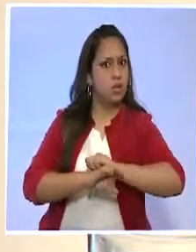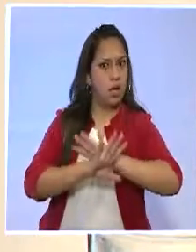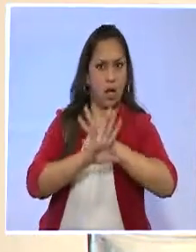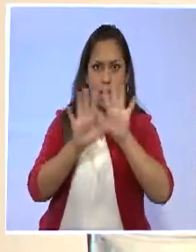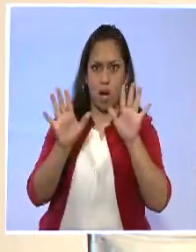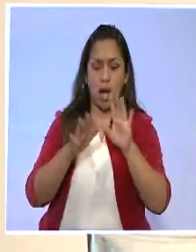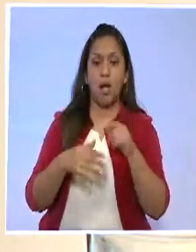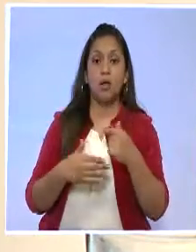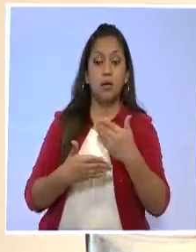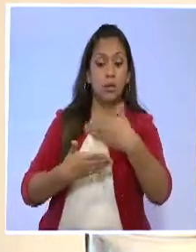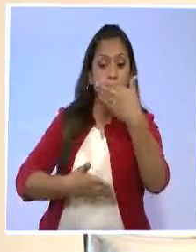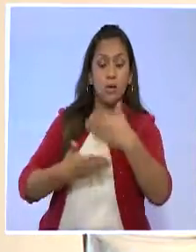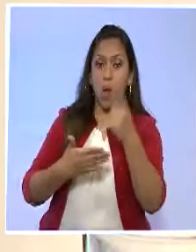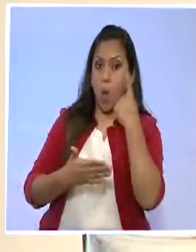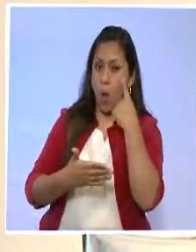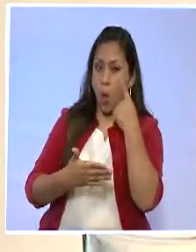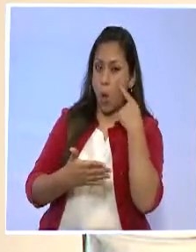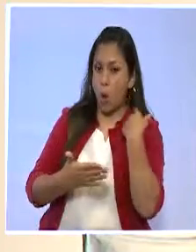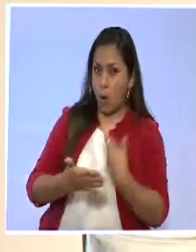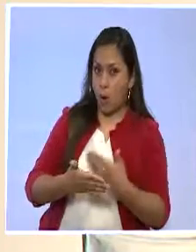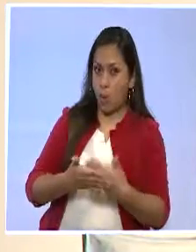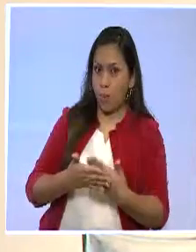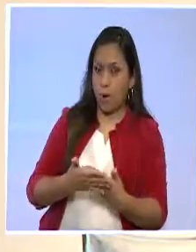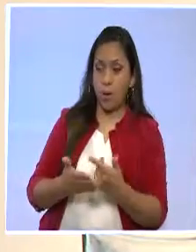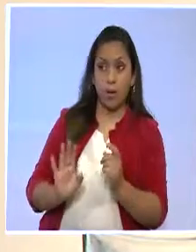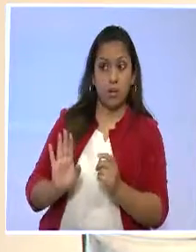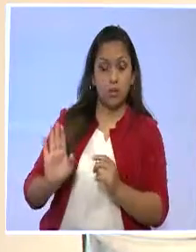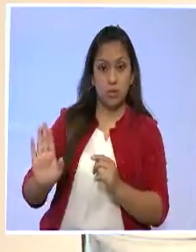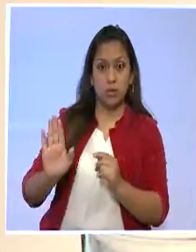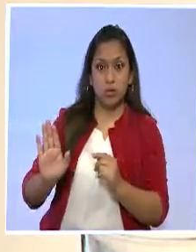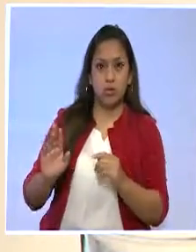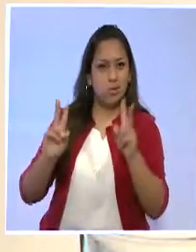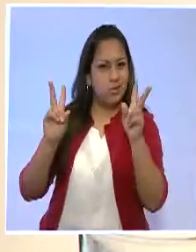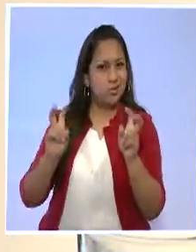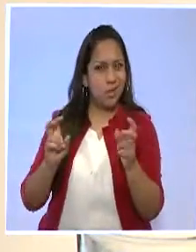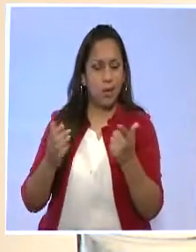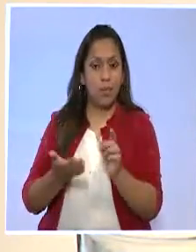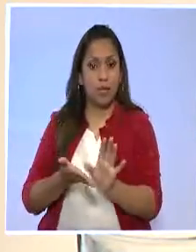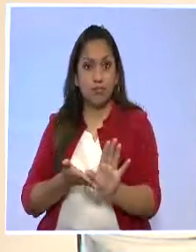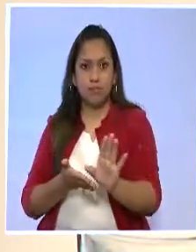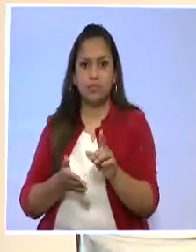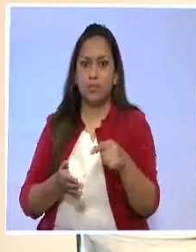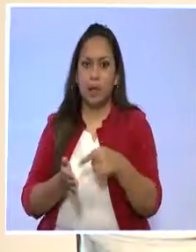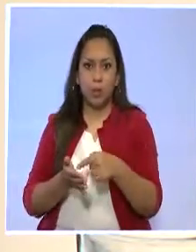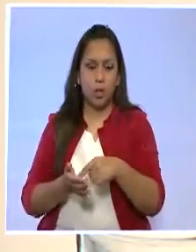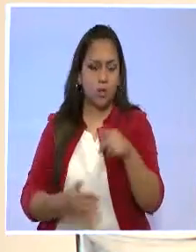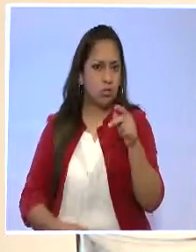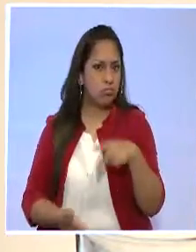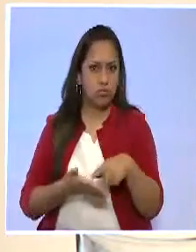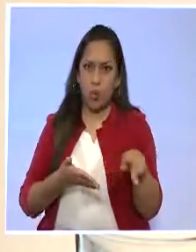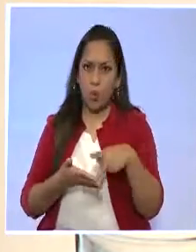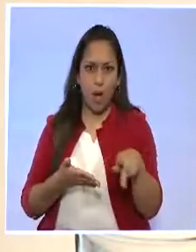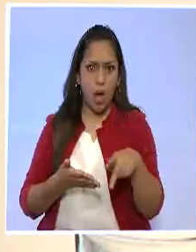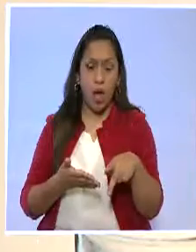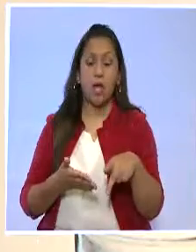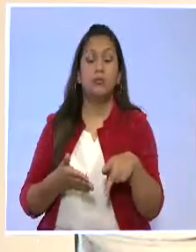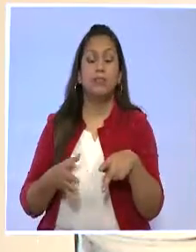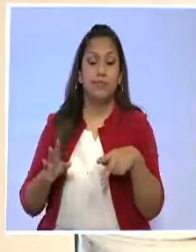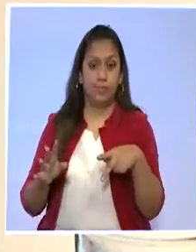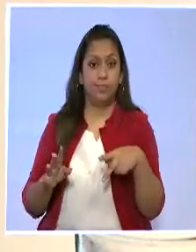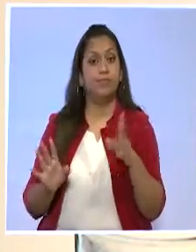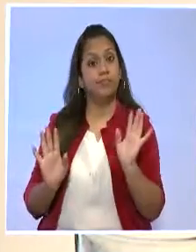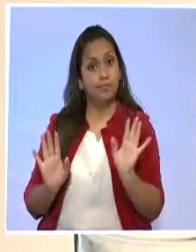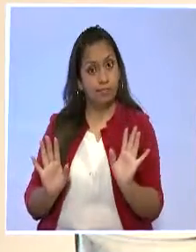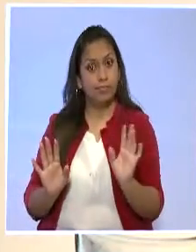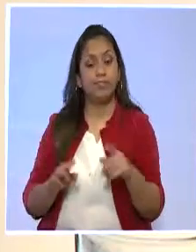que de comprobarse algunos de estos actos que estén enmarcados en el tema de la ilusión web acción de impuestos pasa a ser un delito que deberá ser